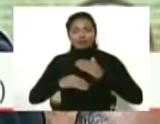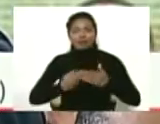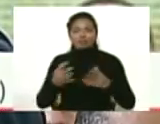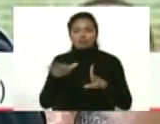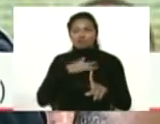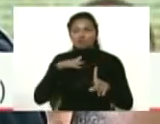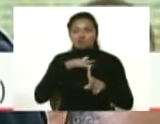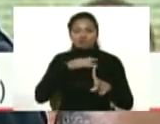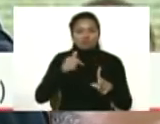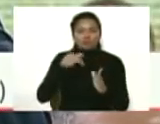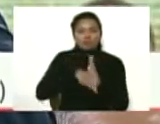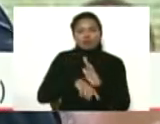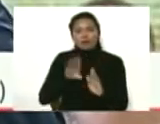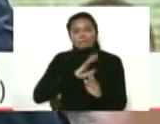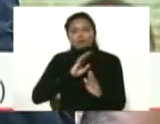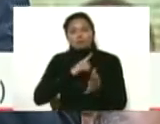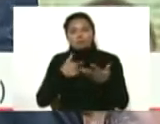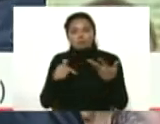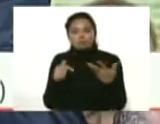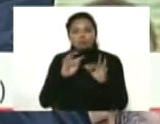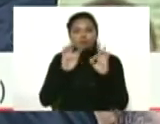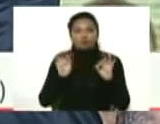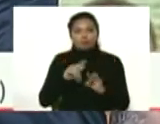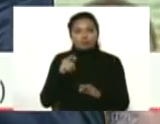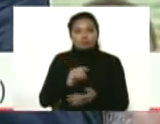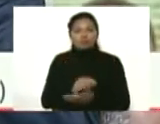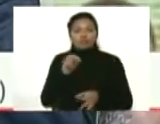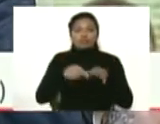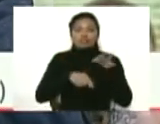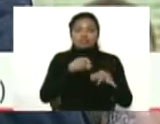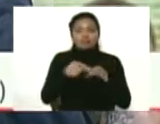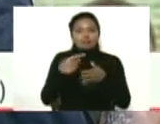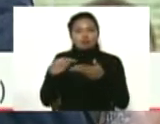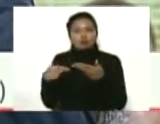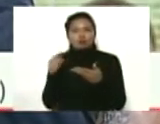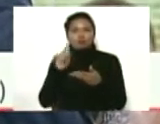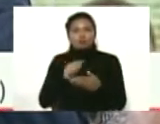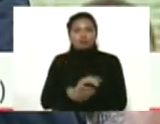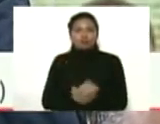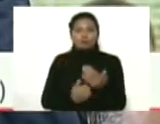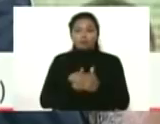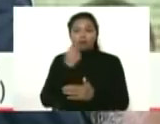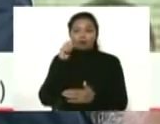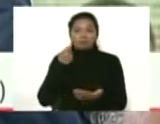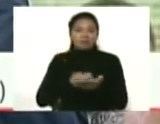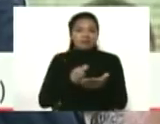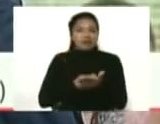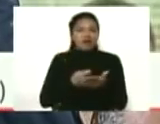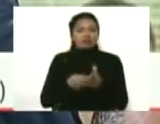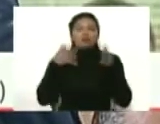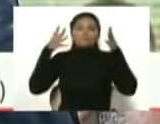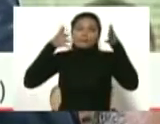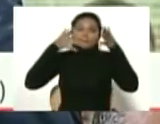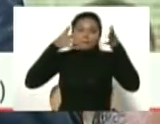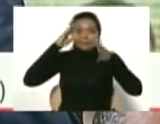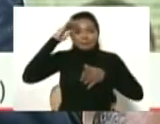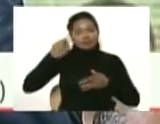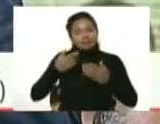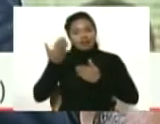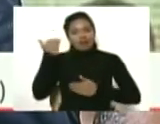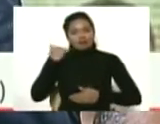perturbaciones internas, de quinta columna, que siembra elementos y además lo financia y lo asesora militarmente desde